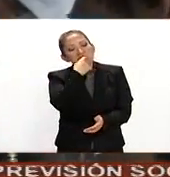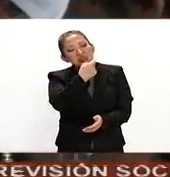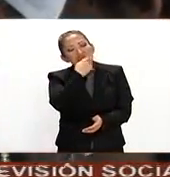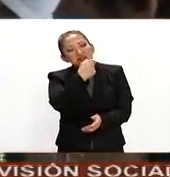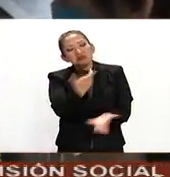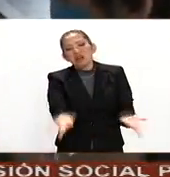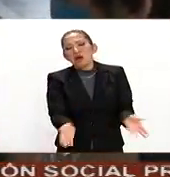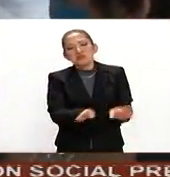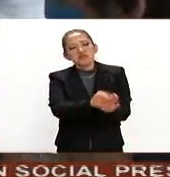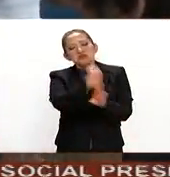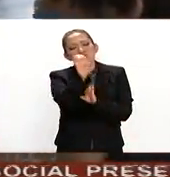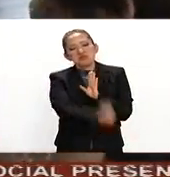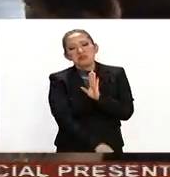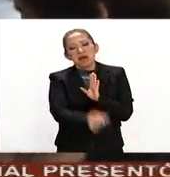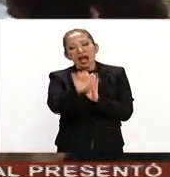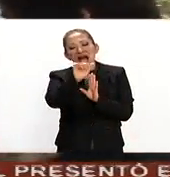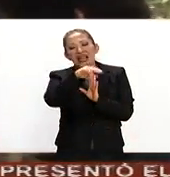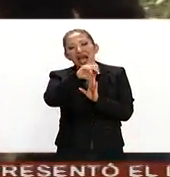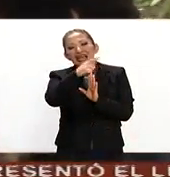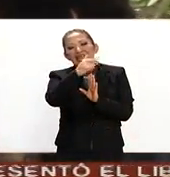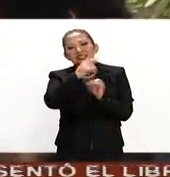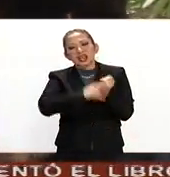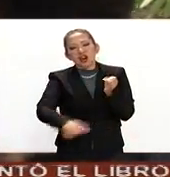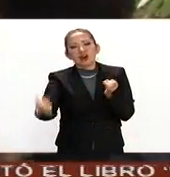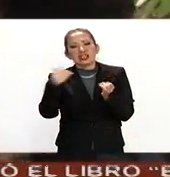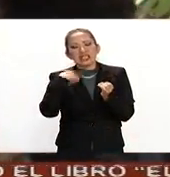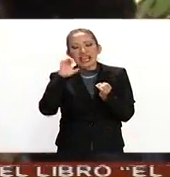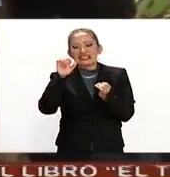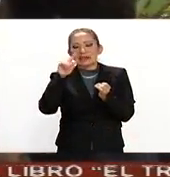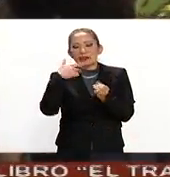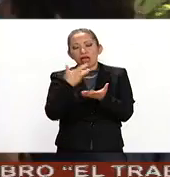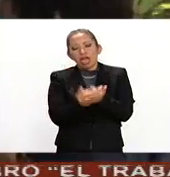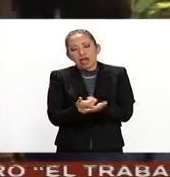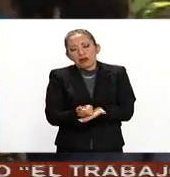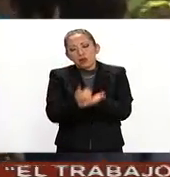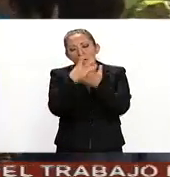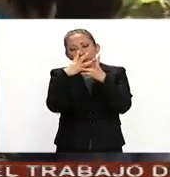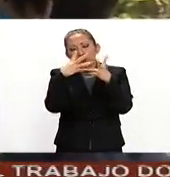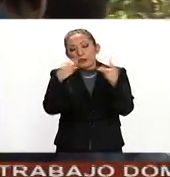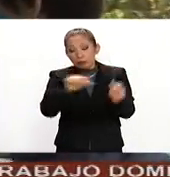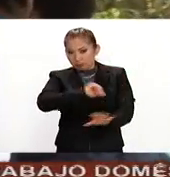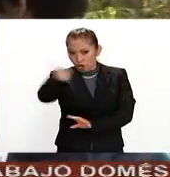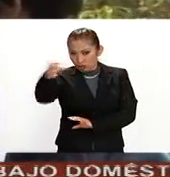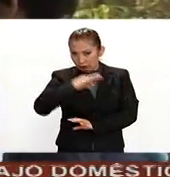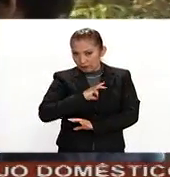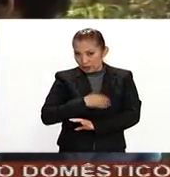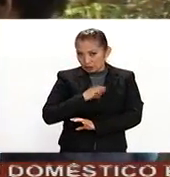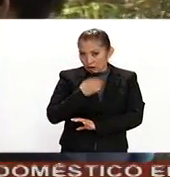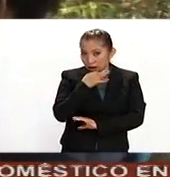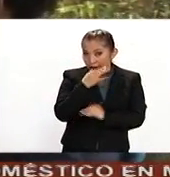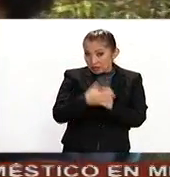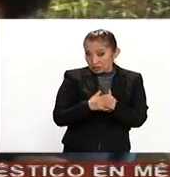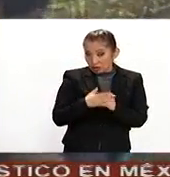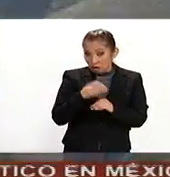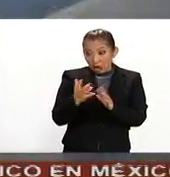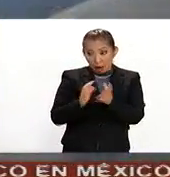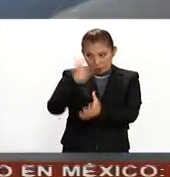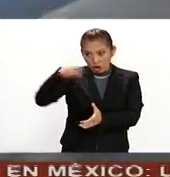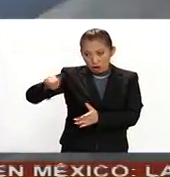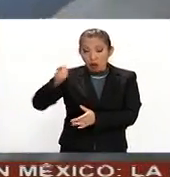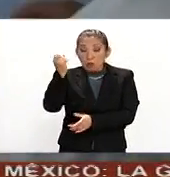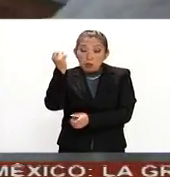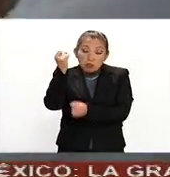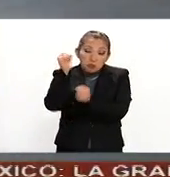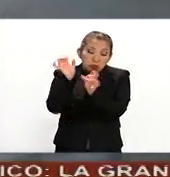medicamentos como analgésicos, como antihistamínicos. Sin embargo, hay otras infecciones que no son la gran mayoría, que son de